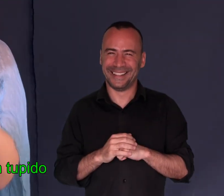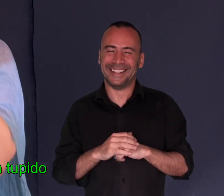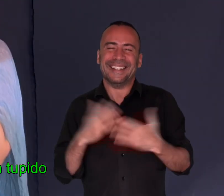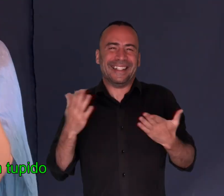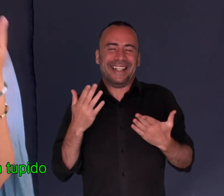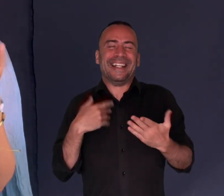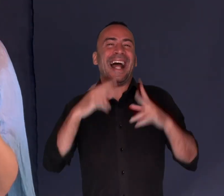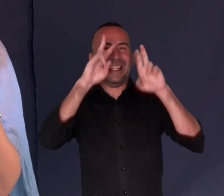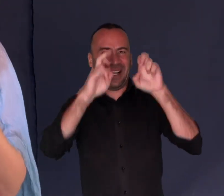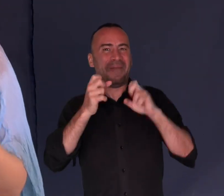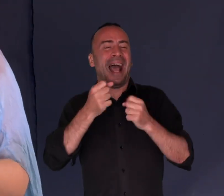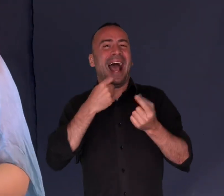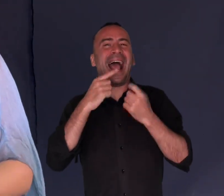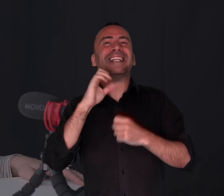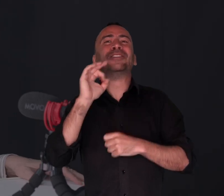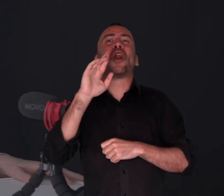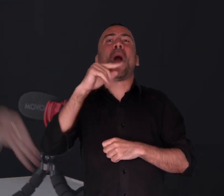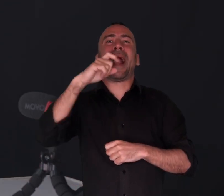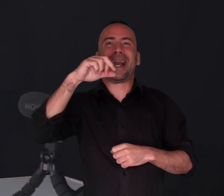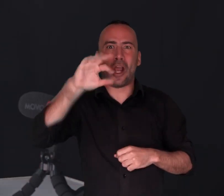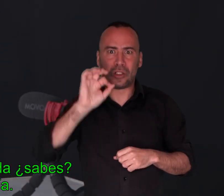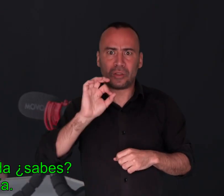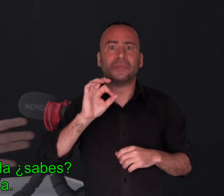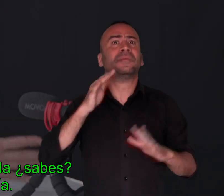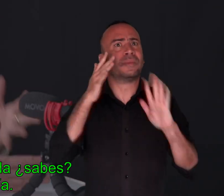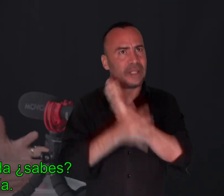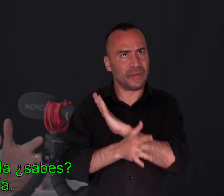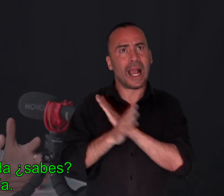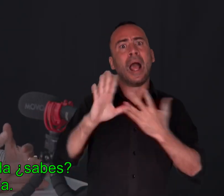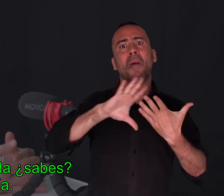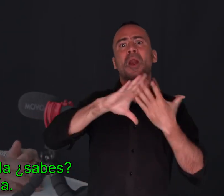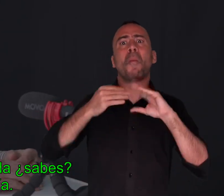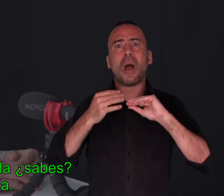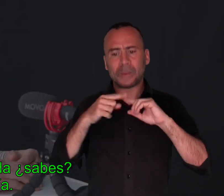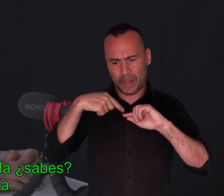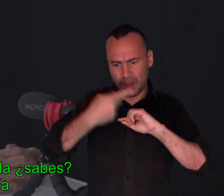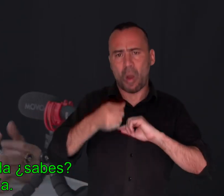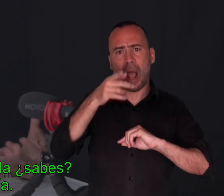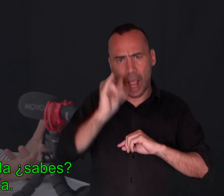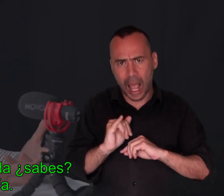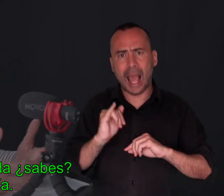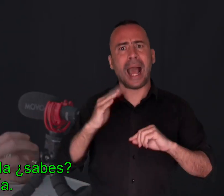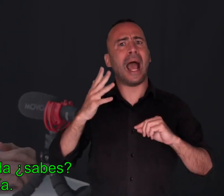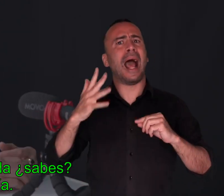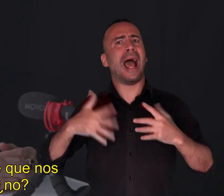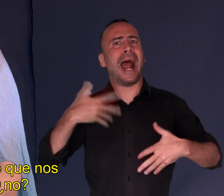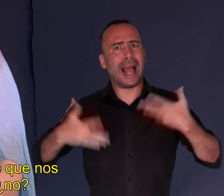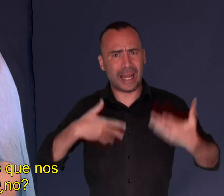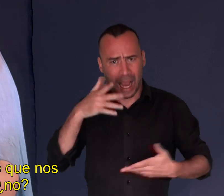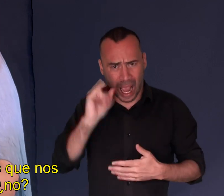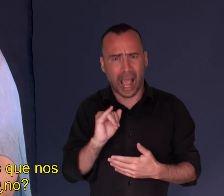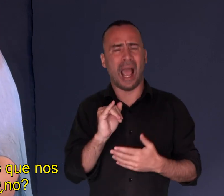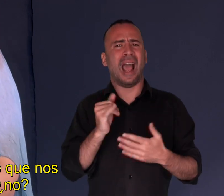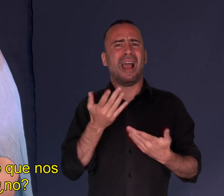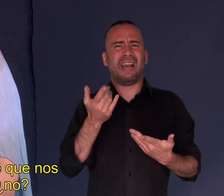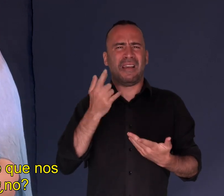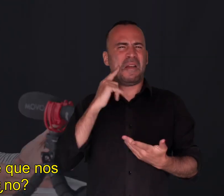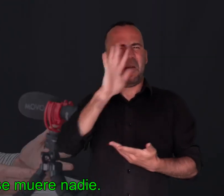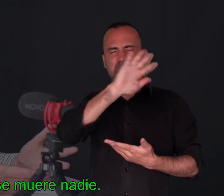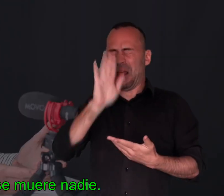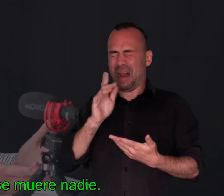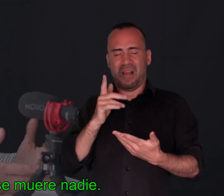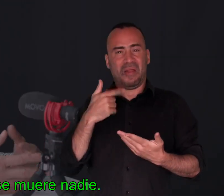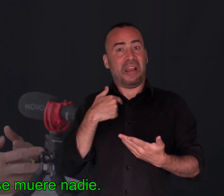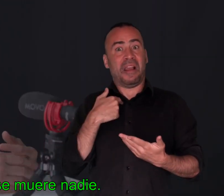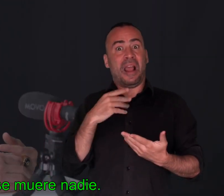corr tomar estrógenos pero que que hay vida Sabes y alegría Sí sí que pasa que nos morimos